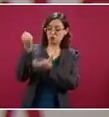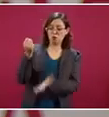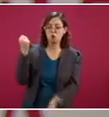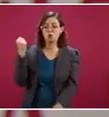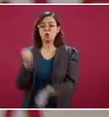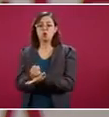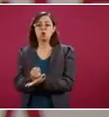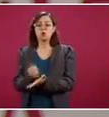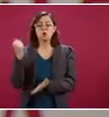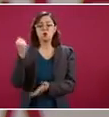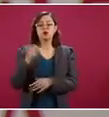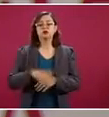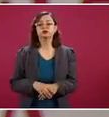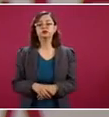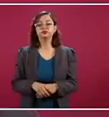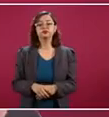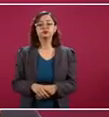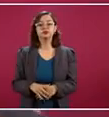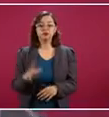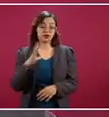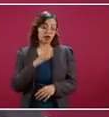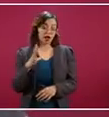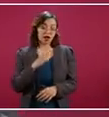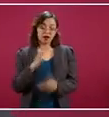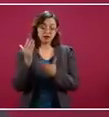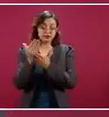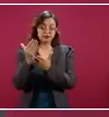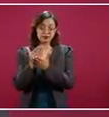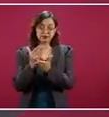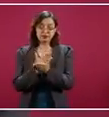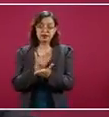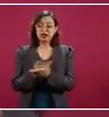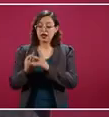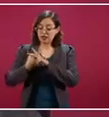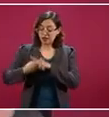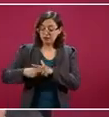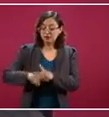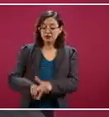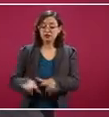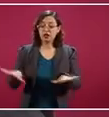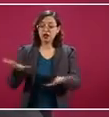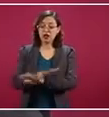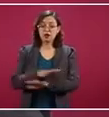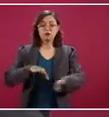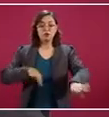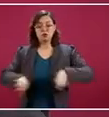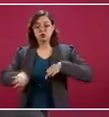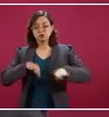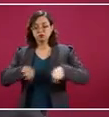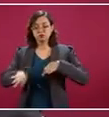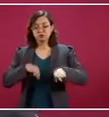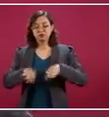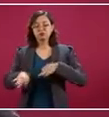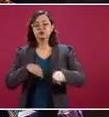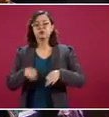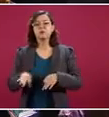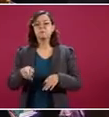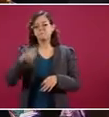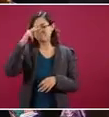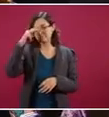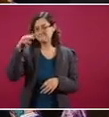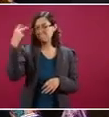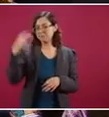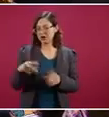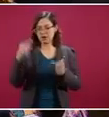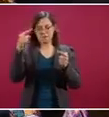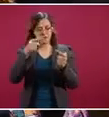sus previsiones presupuestales, obvio, para la implementación de la reforma laboral, México ha cumplido